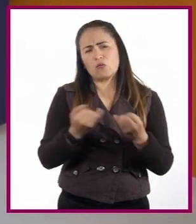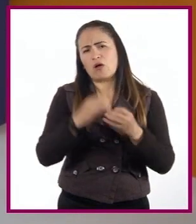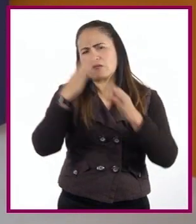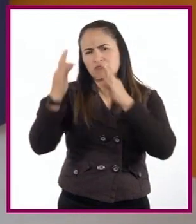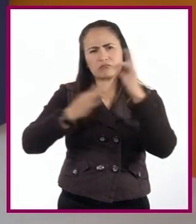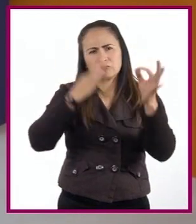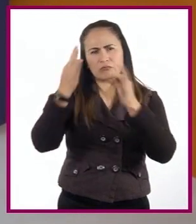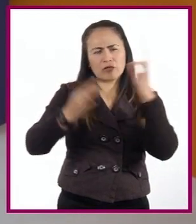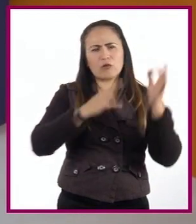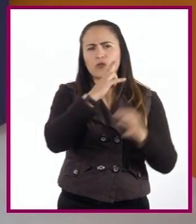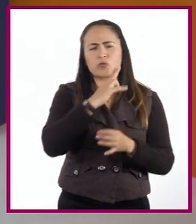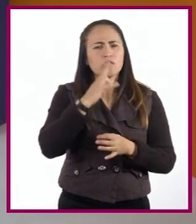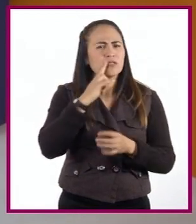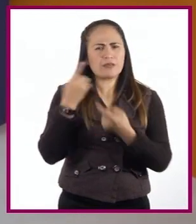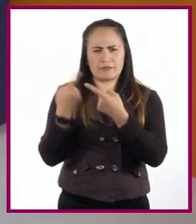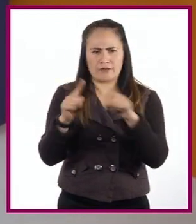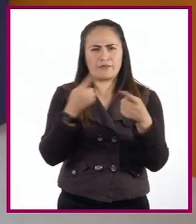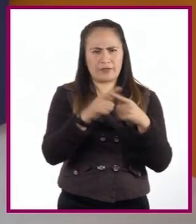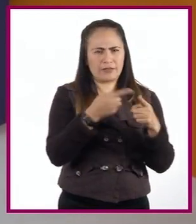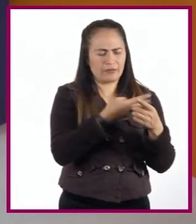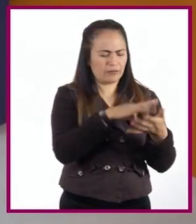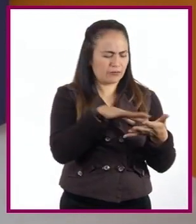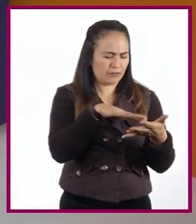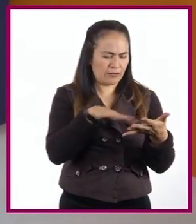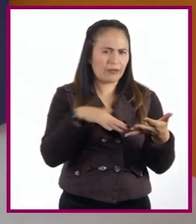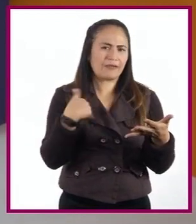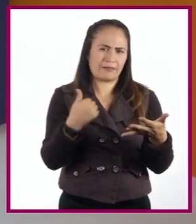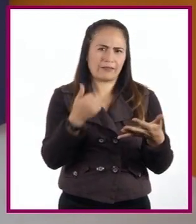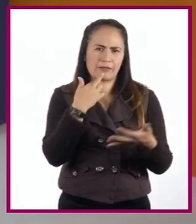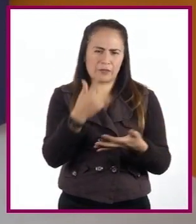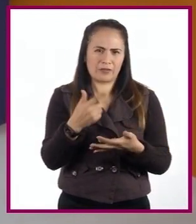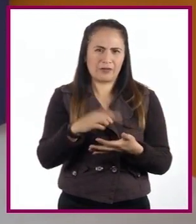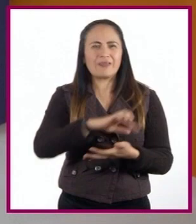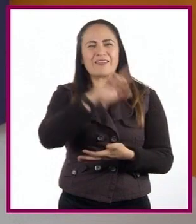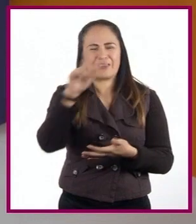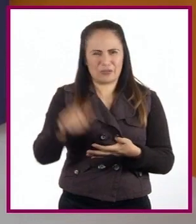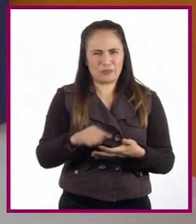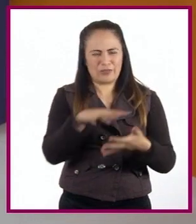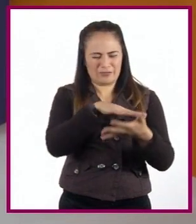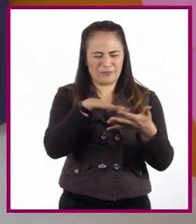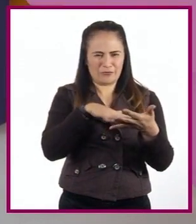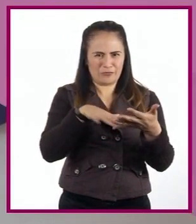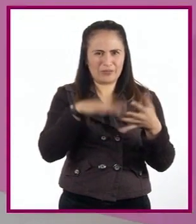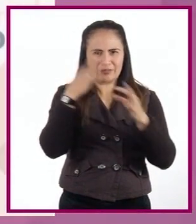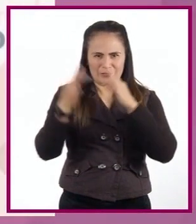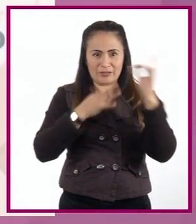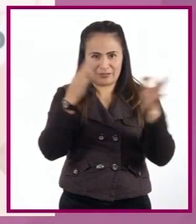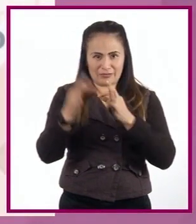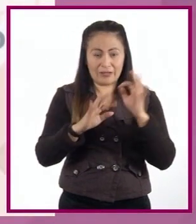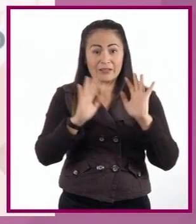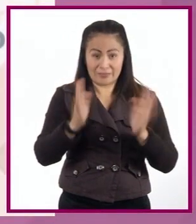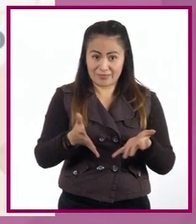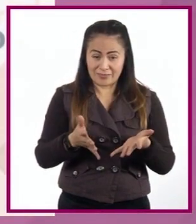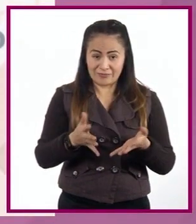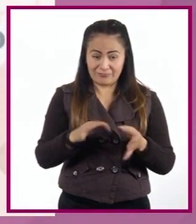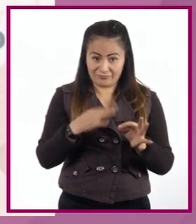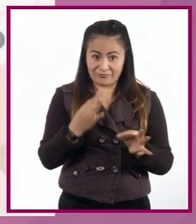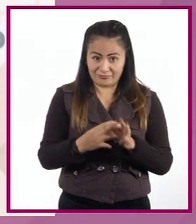notas informativas. A continuación, leamos otra nota informativa. ¿Están listas y